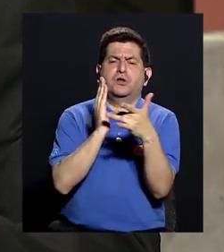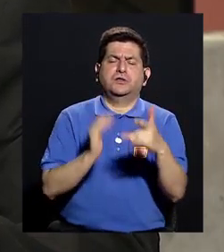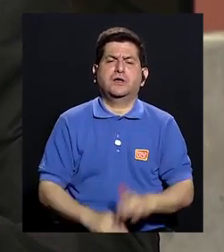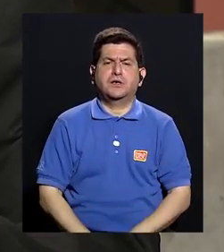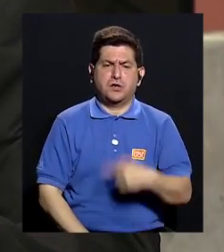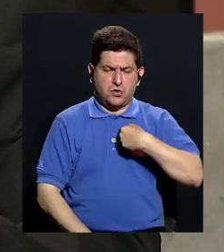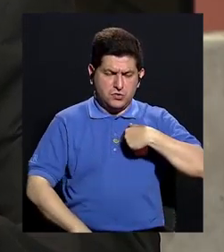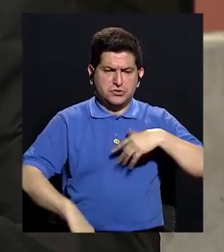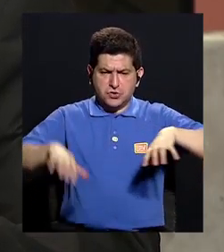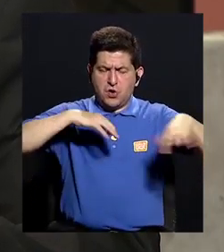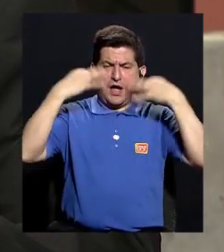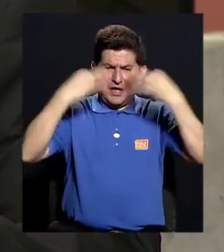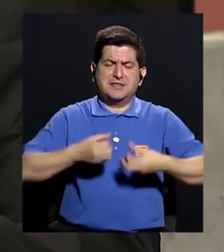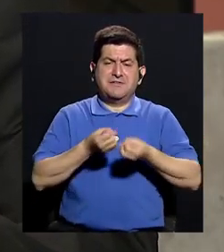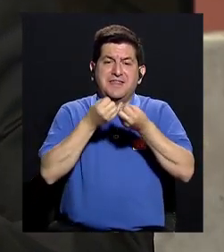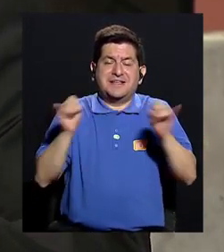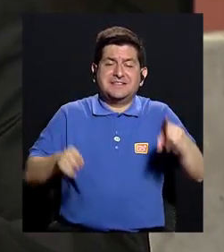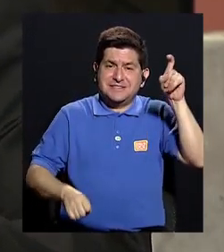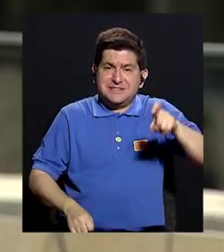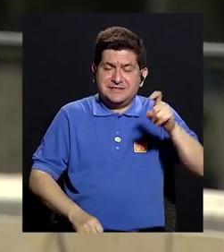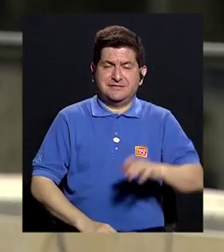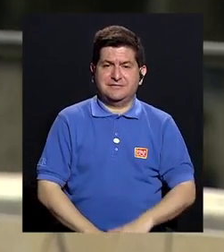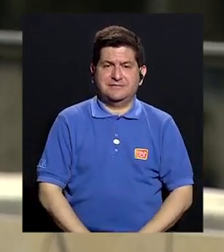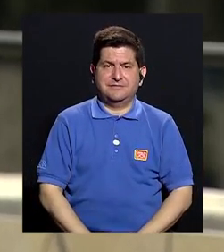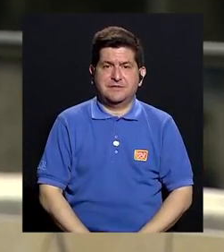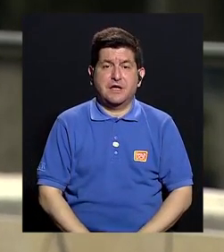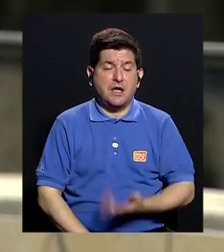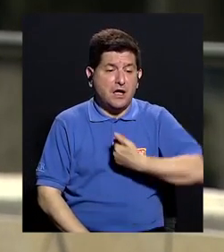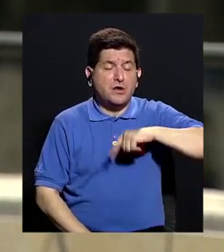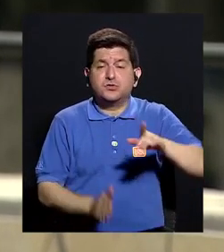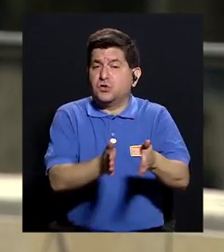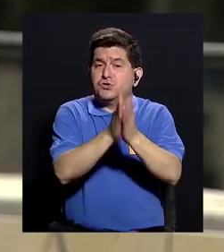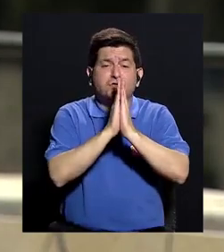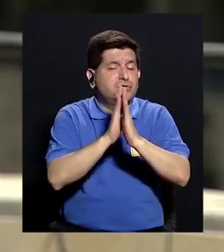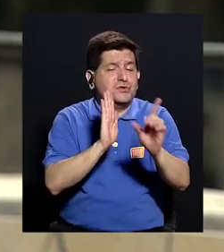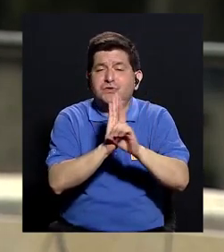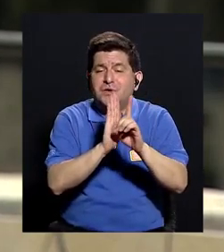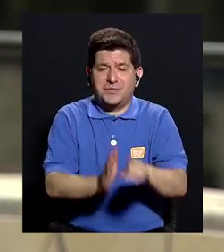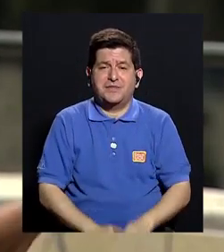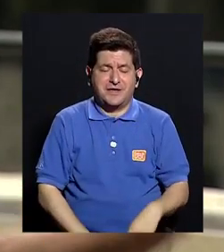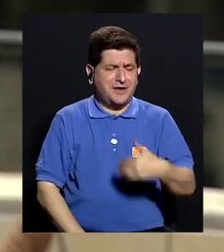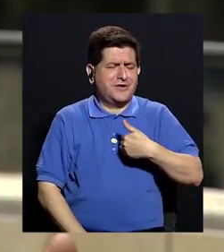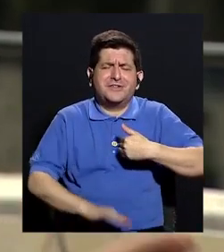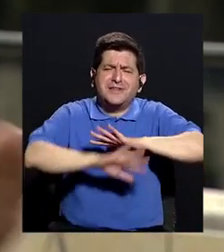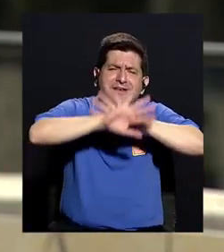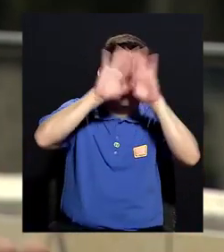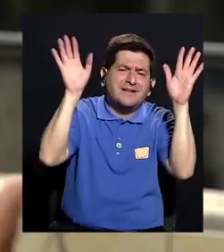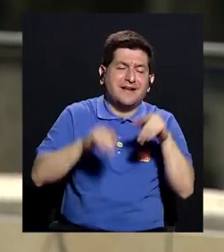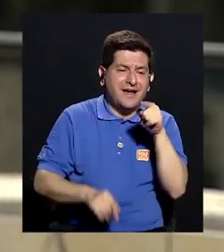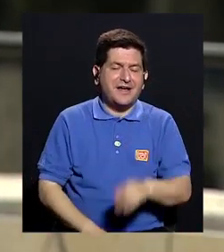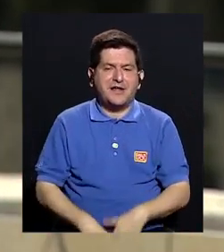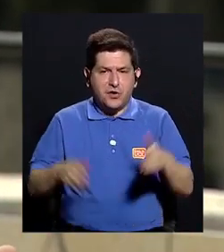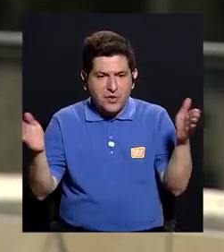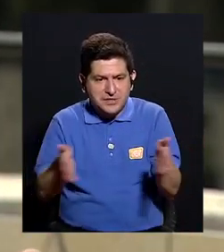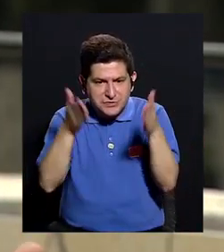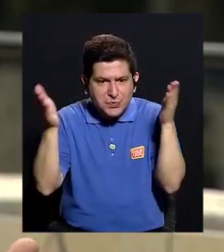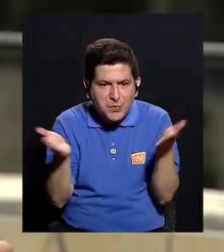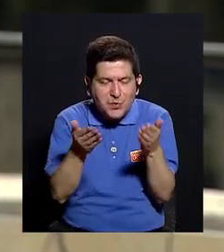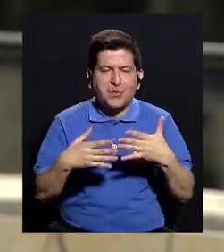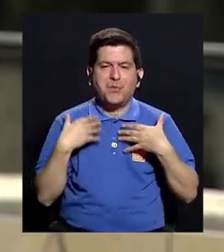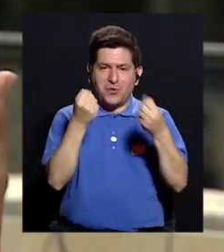técnico para poder hacer actividad física sin necesidad. Absoluta, pero además no lo pedimos como derecho, porque no tenemos claro que la promoción